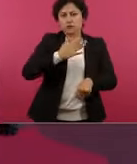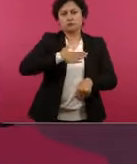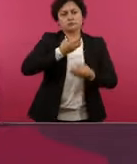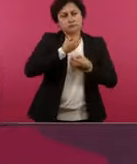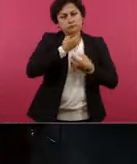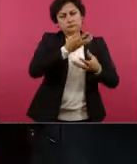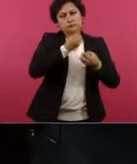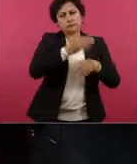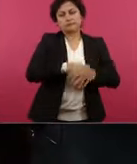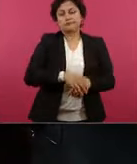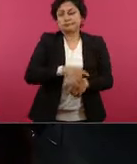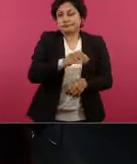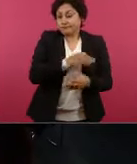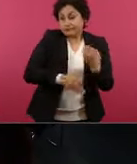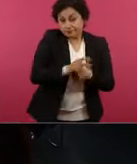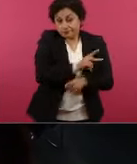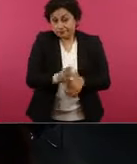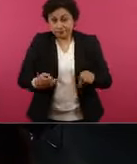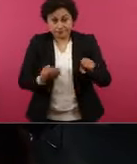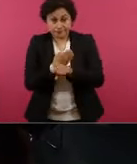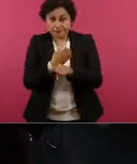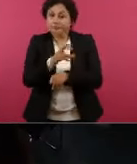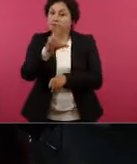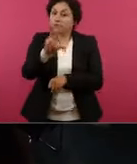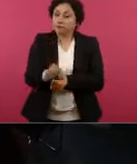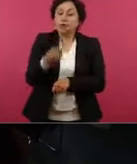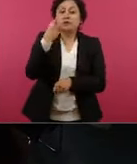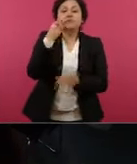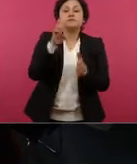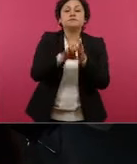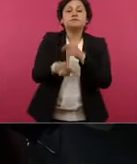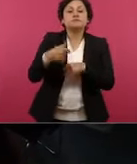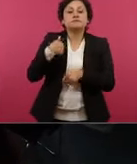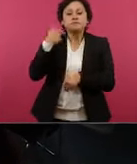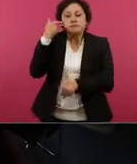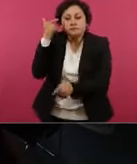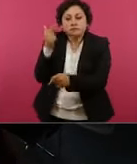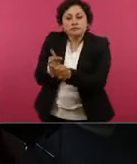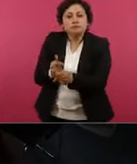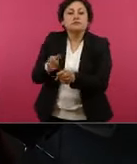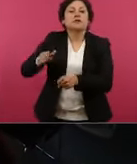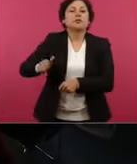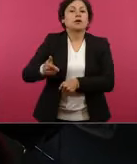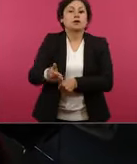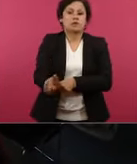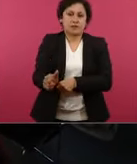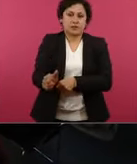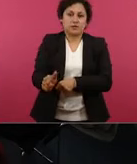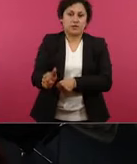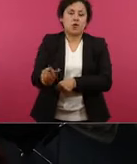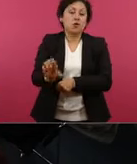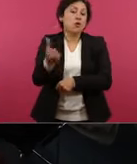está lloviendo, por ejemplo, AM de Guanajuato, es una copia del Reforma.